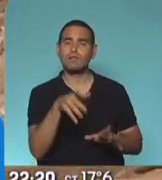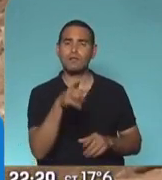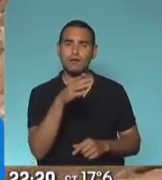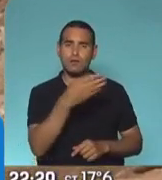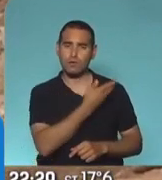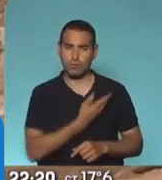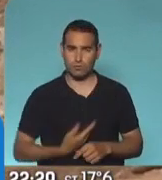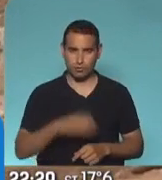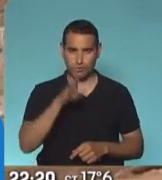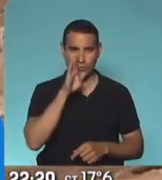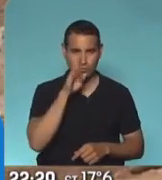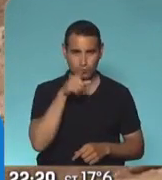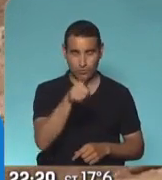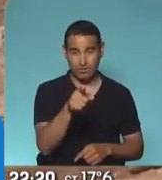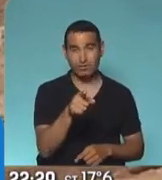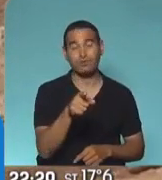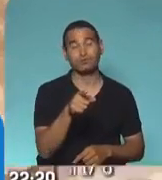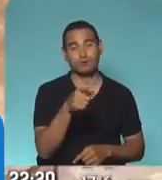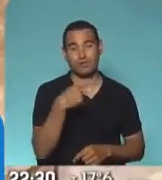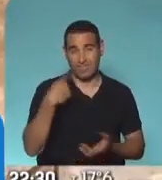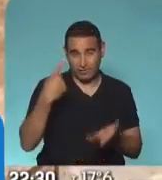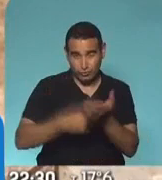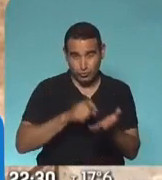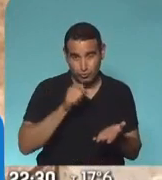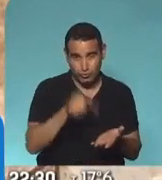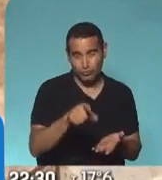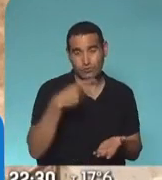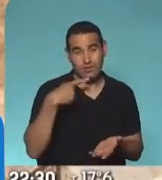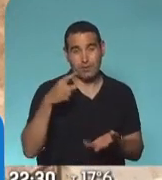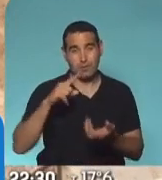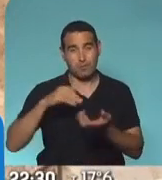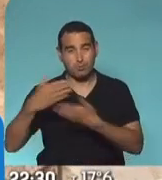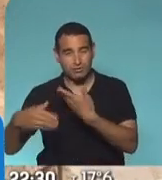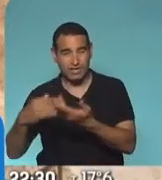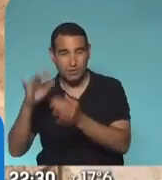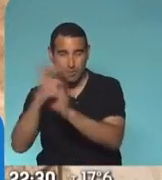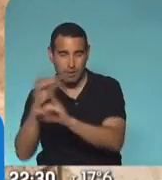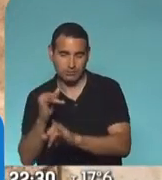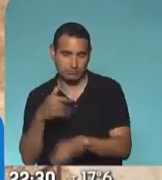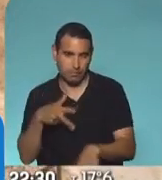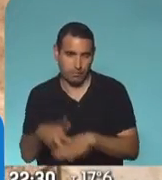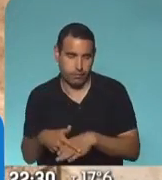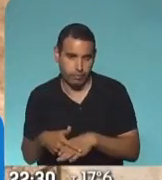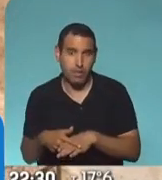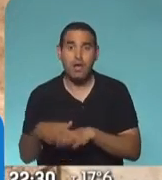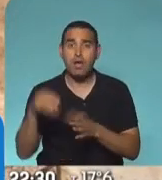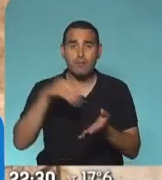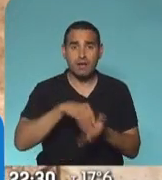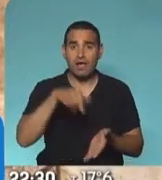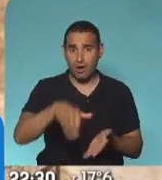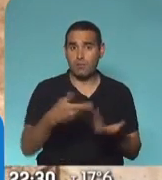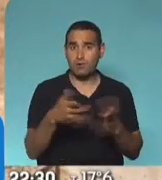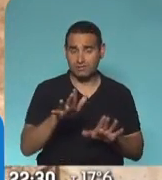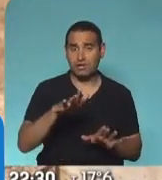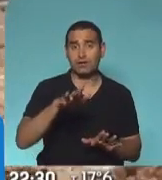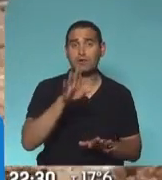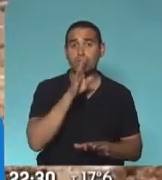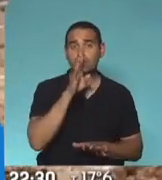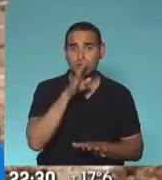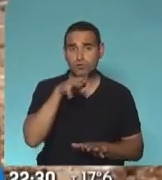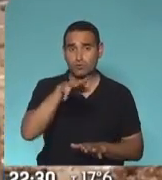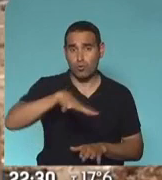el acta de defunción del empantanado proceso de paz, sino que también abre la puerta a la anexión lisa y llana del territorio